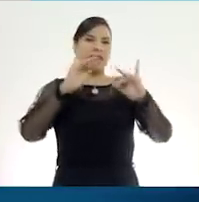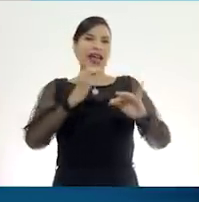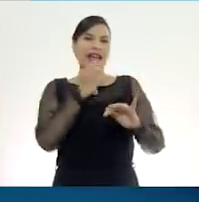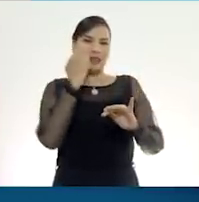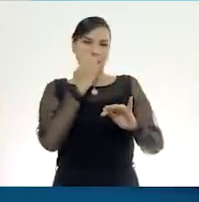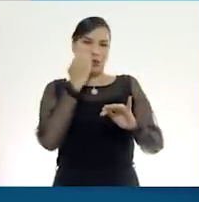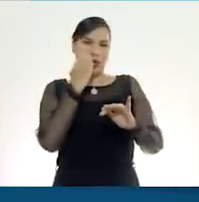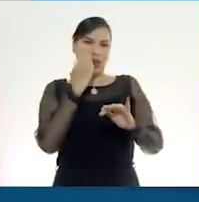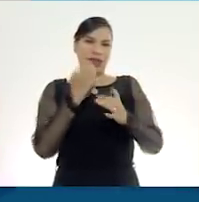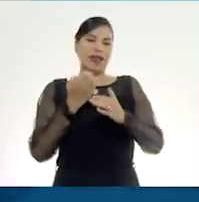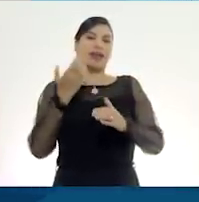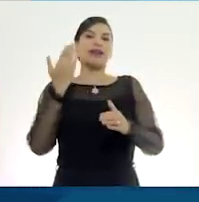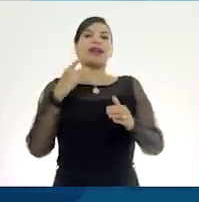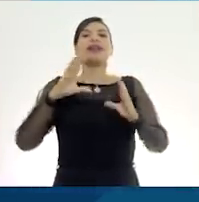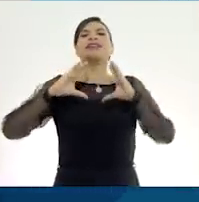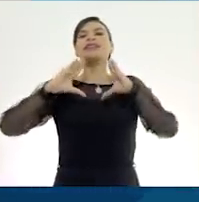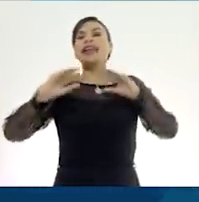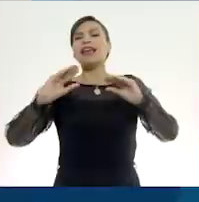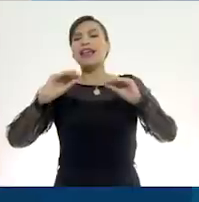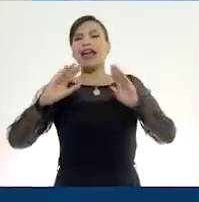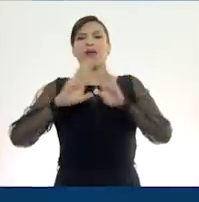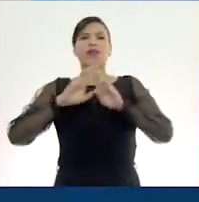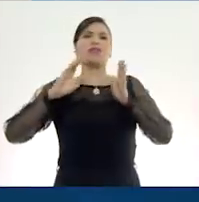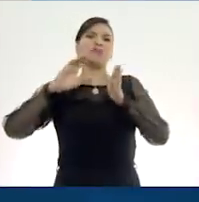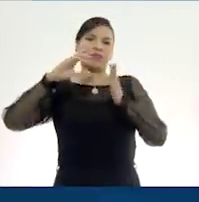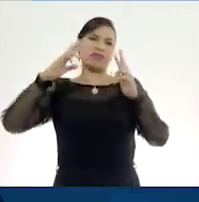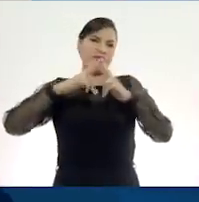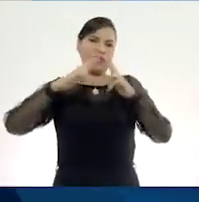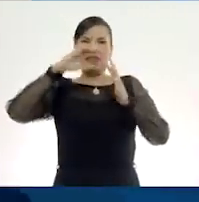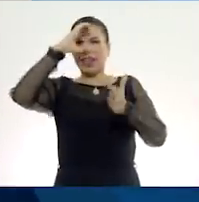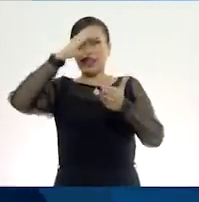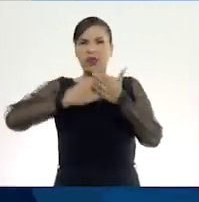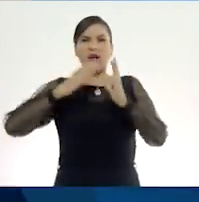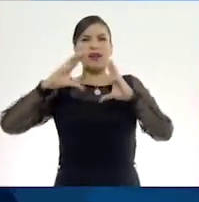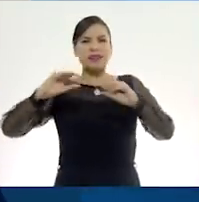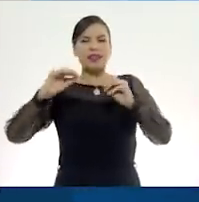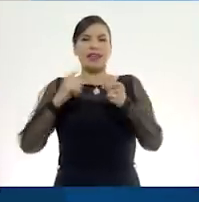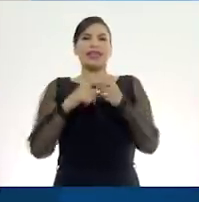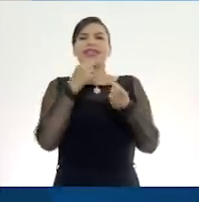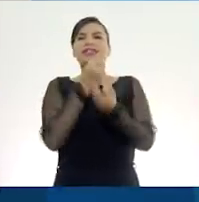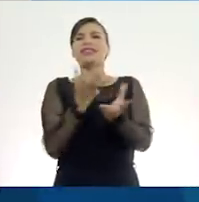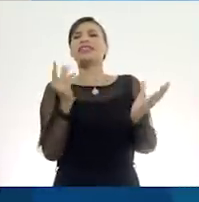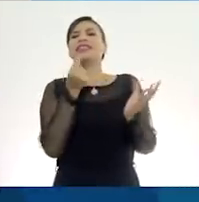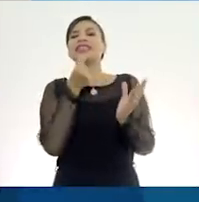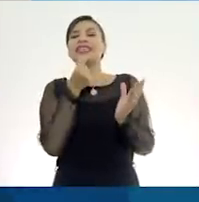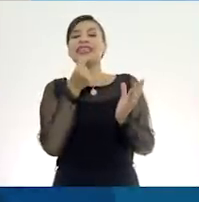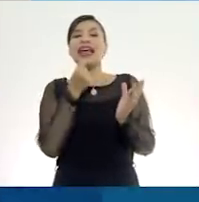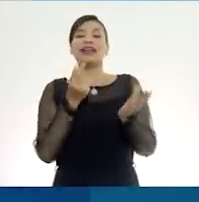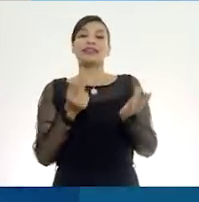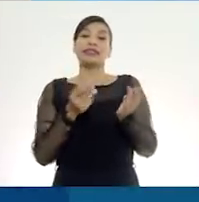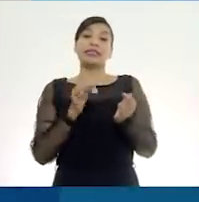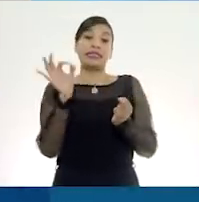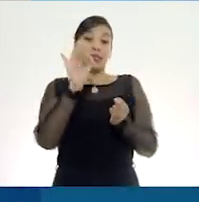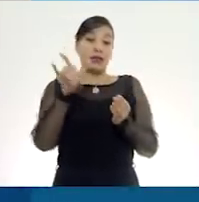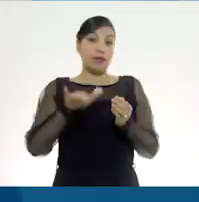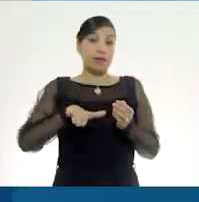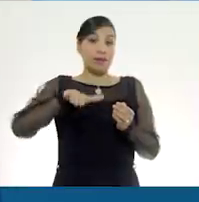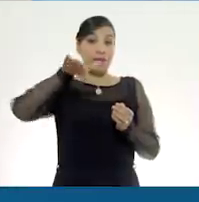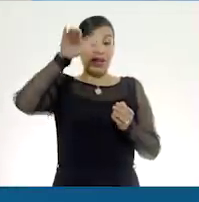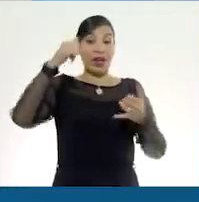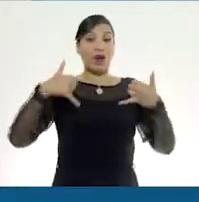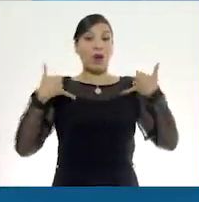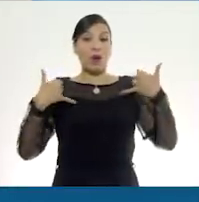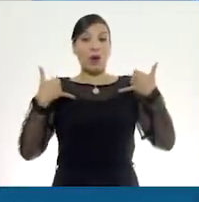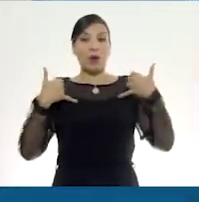escuelas, se les enseñaba el catecismo, muchas niñas se esperaba que cuando fueran